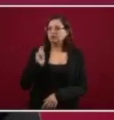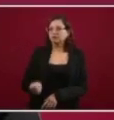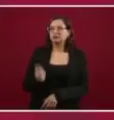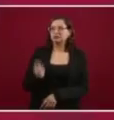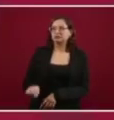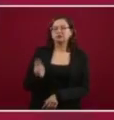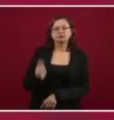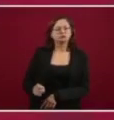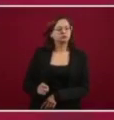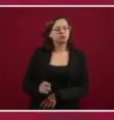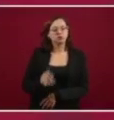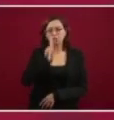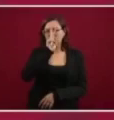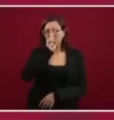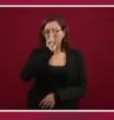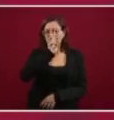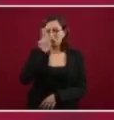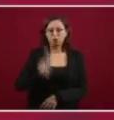significa.